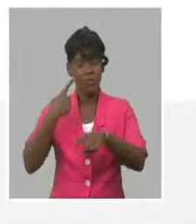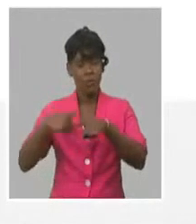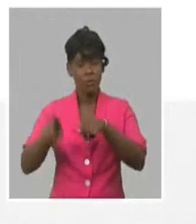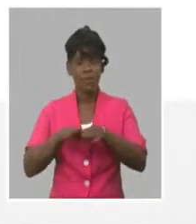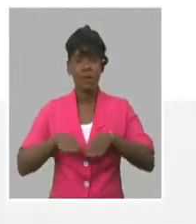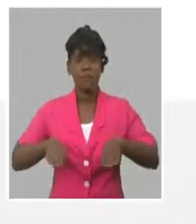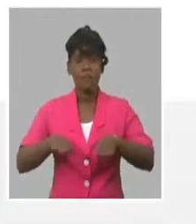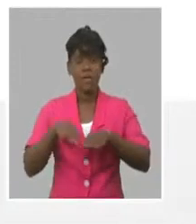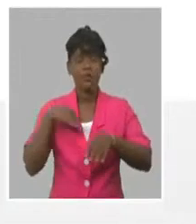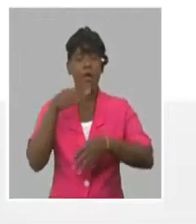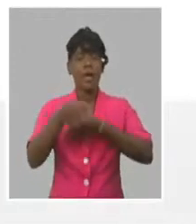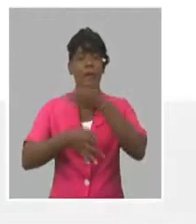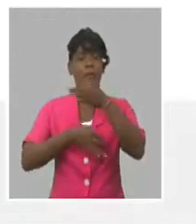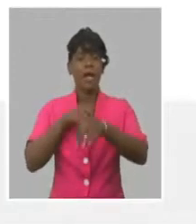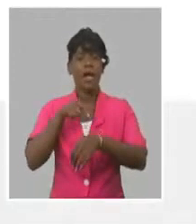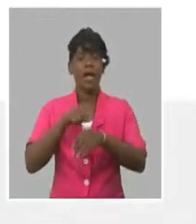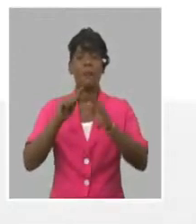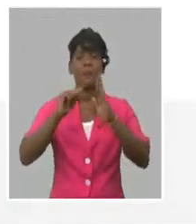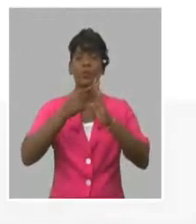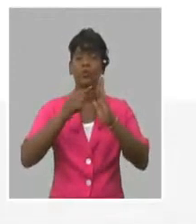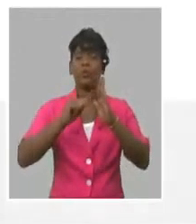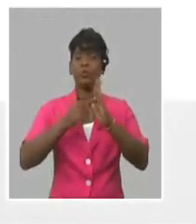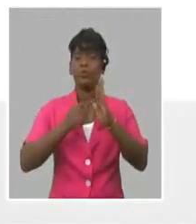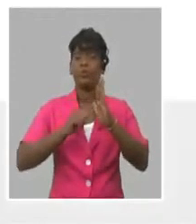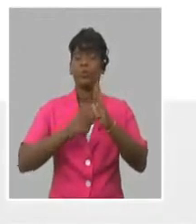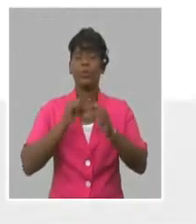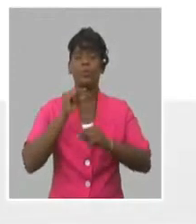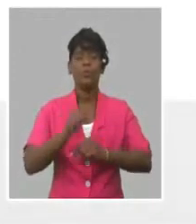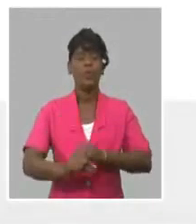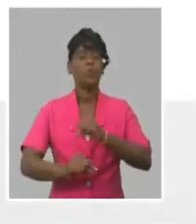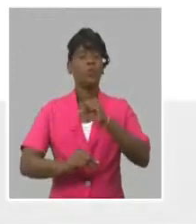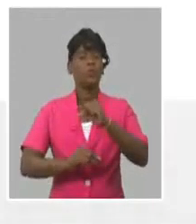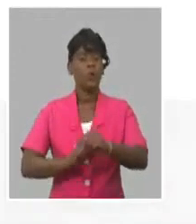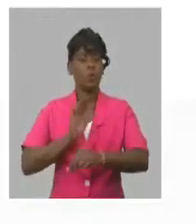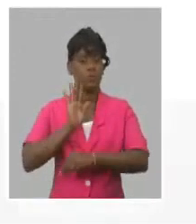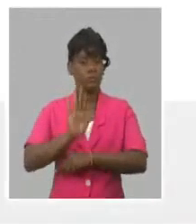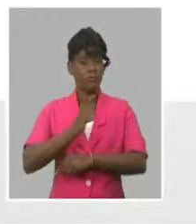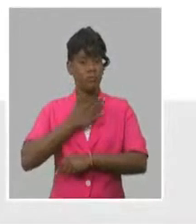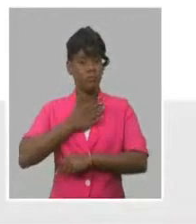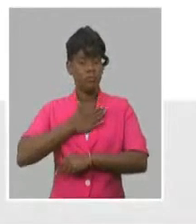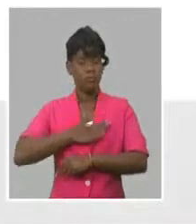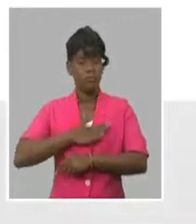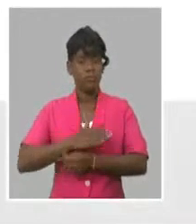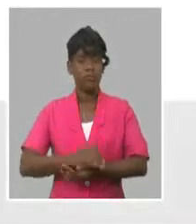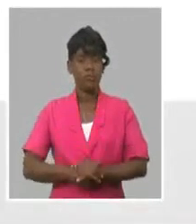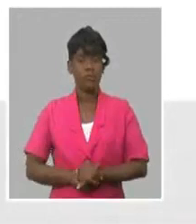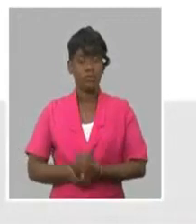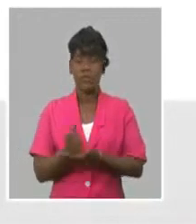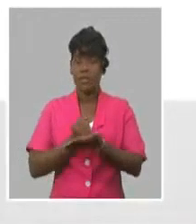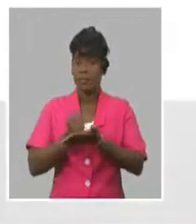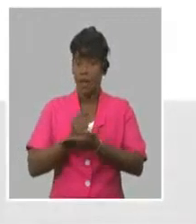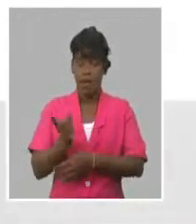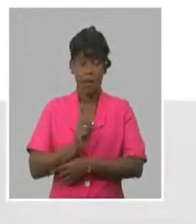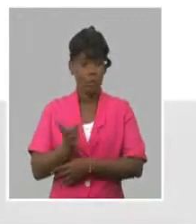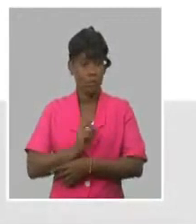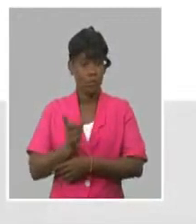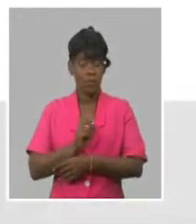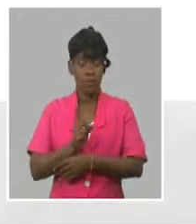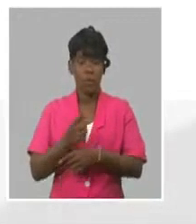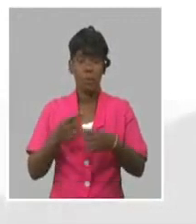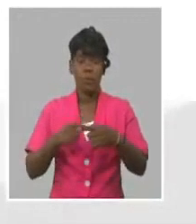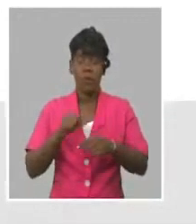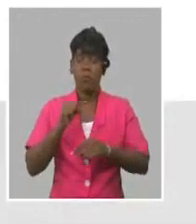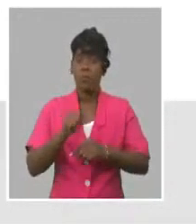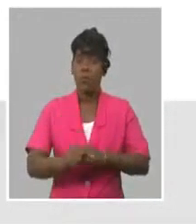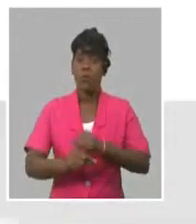poquito. Que nadie lo dice en el mundo. No pensamos que podamos ser tan ingenuos que en el